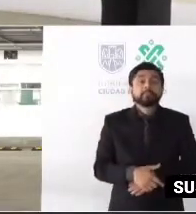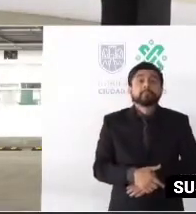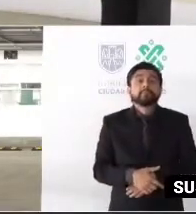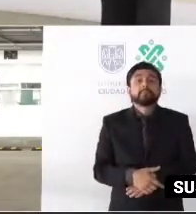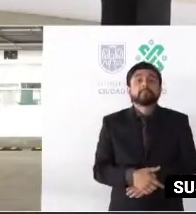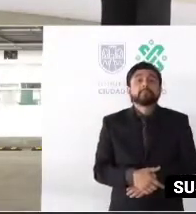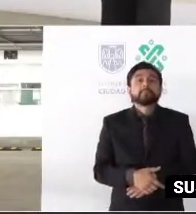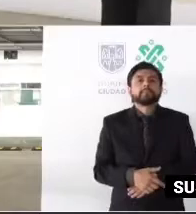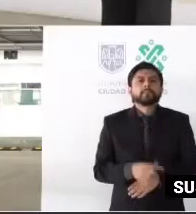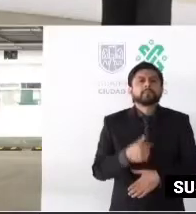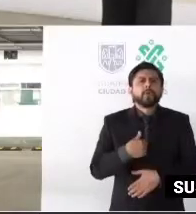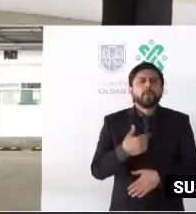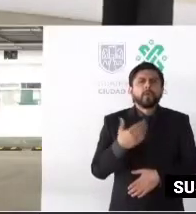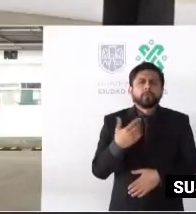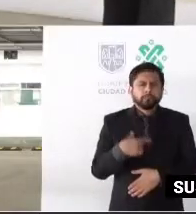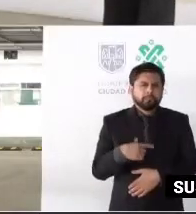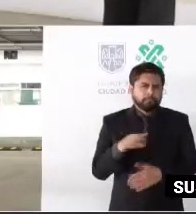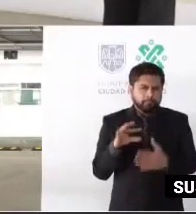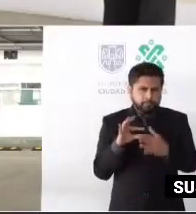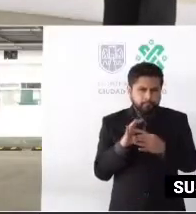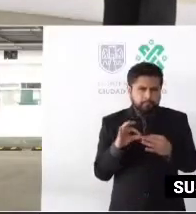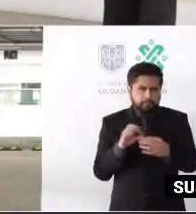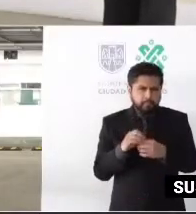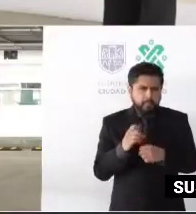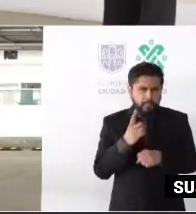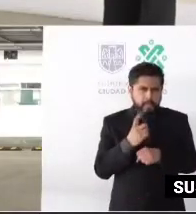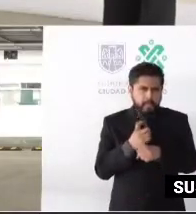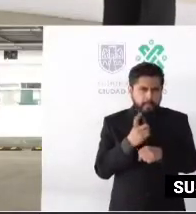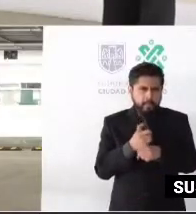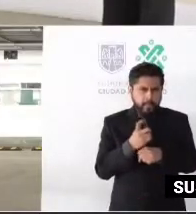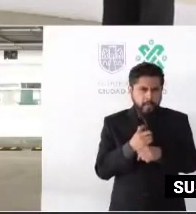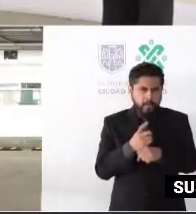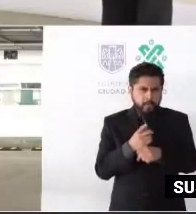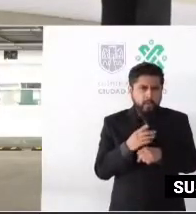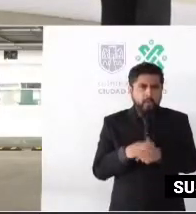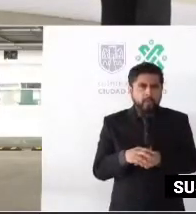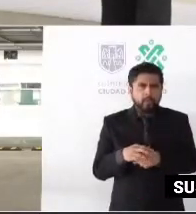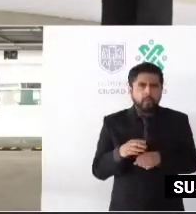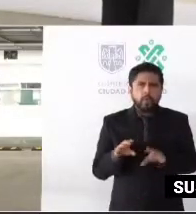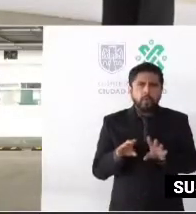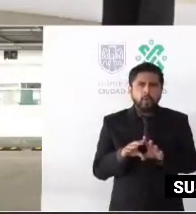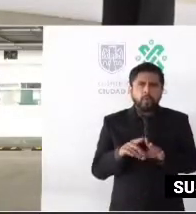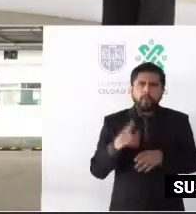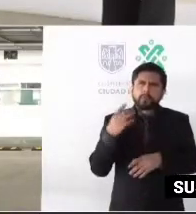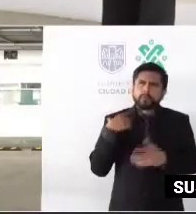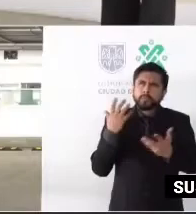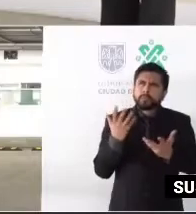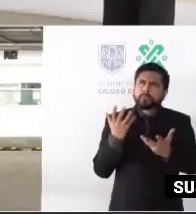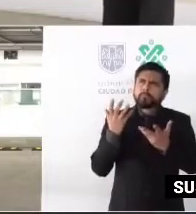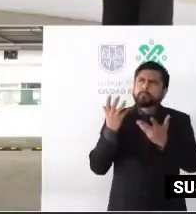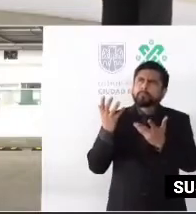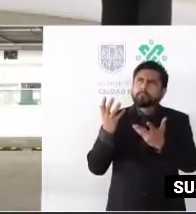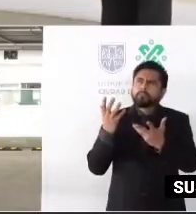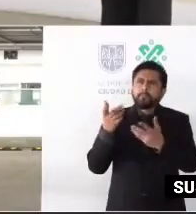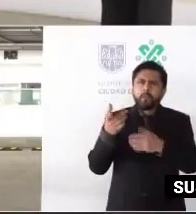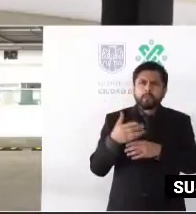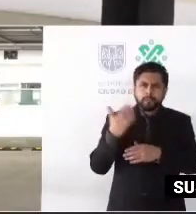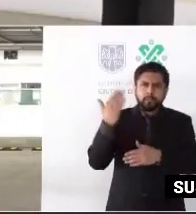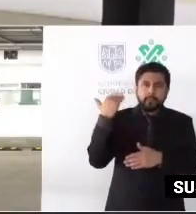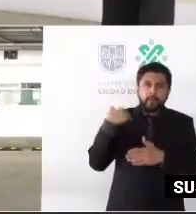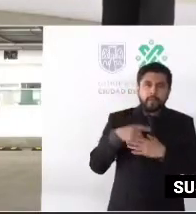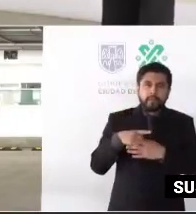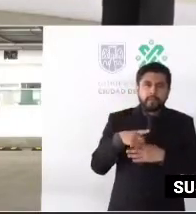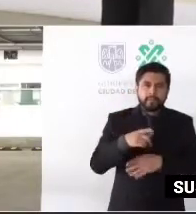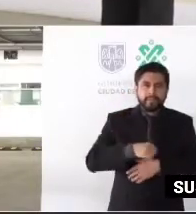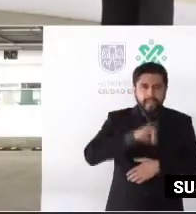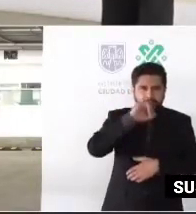principio podría yo decir fue un sueño para la jefa de gobierno, en razón de que aquí